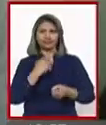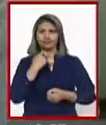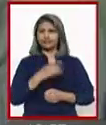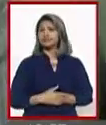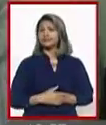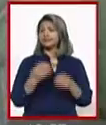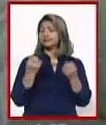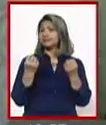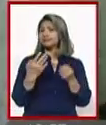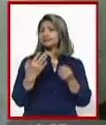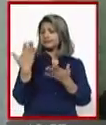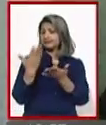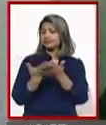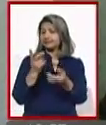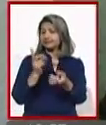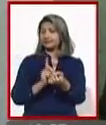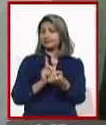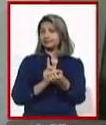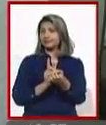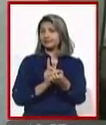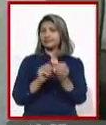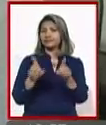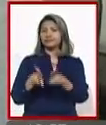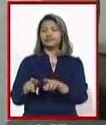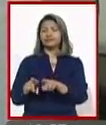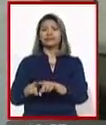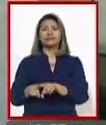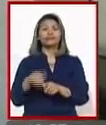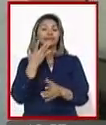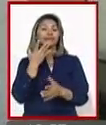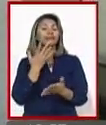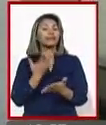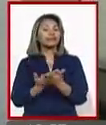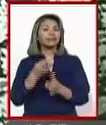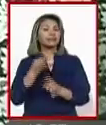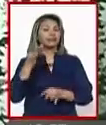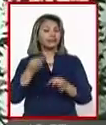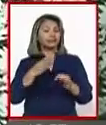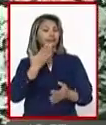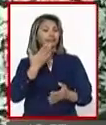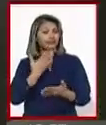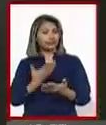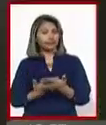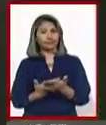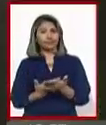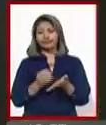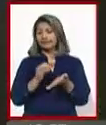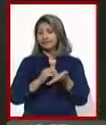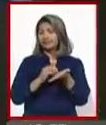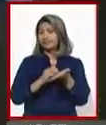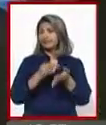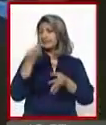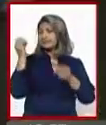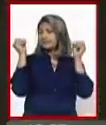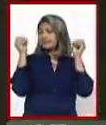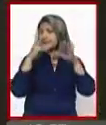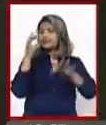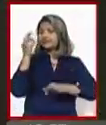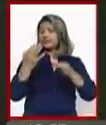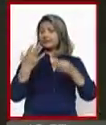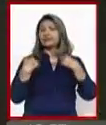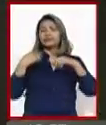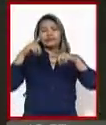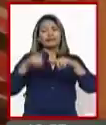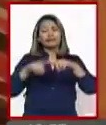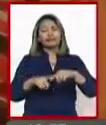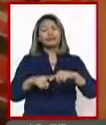viene a hacerme un chequeo médico. Más que todo para ver si estamos bien, si no nos está faltando algo. Peor si uno tiene familia que depende